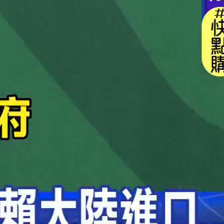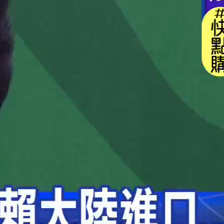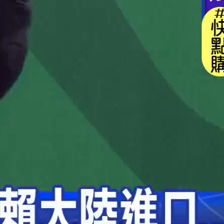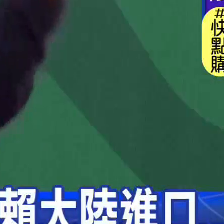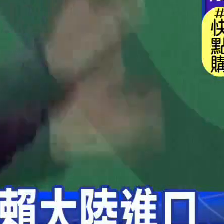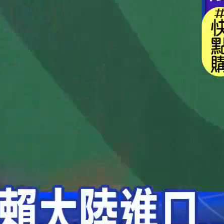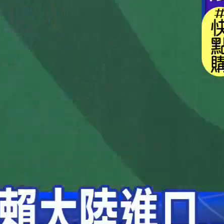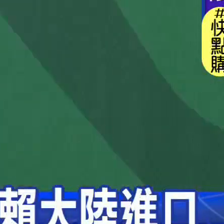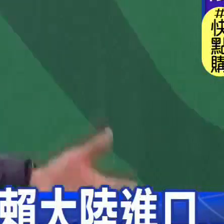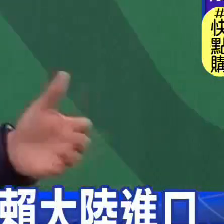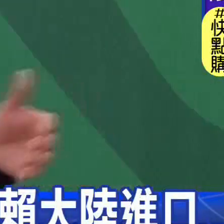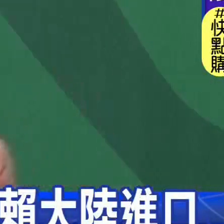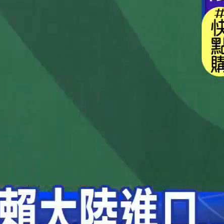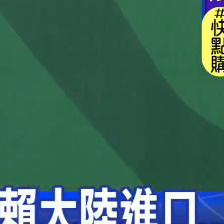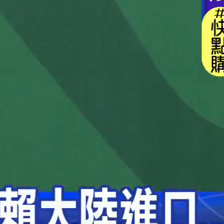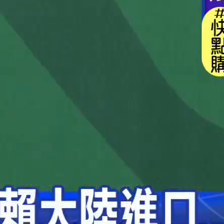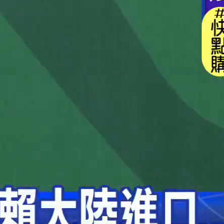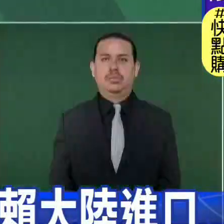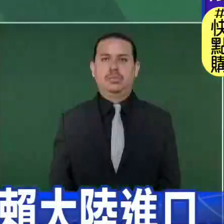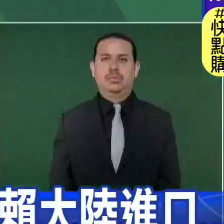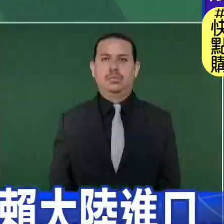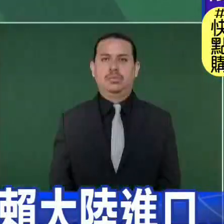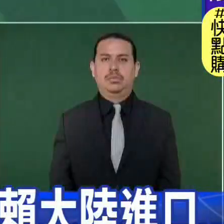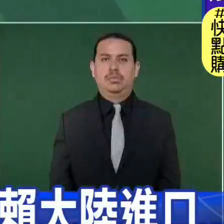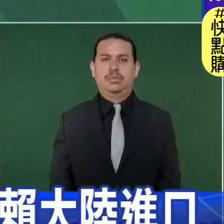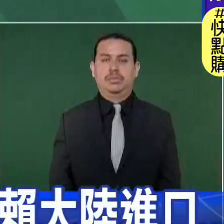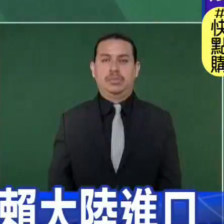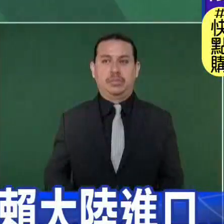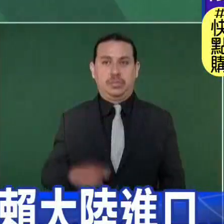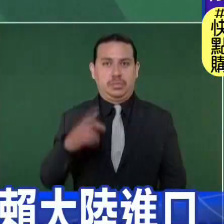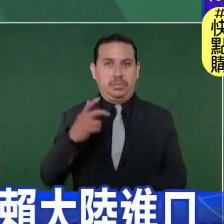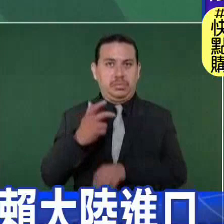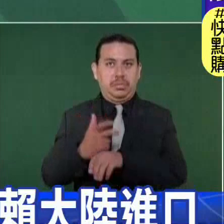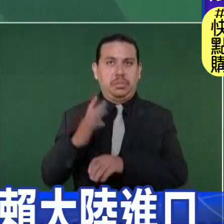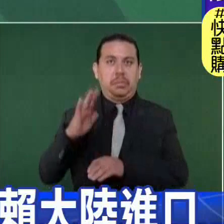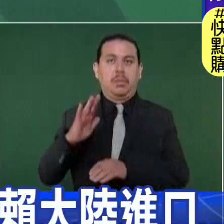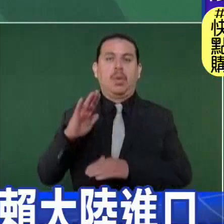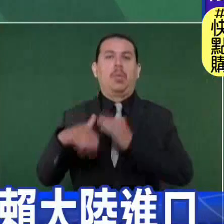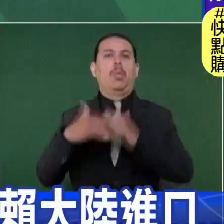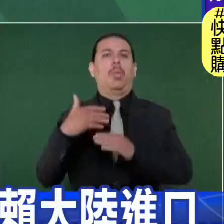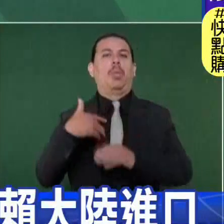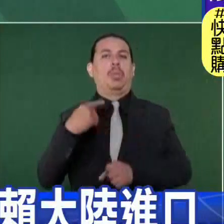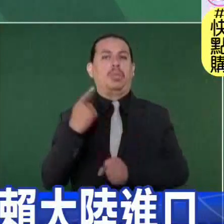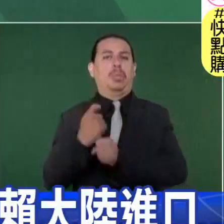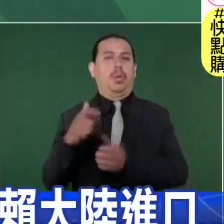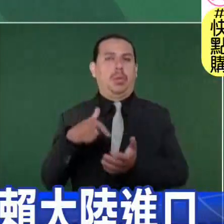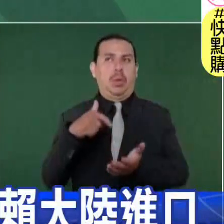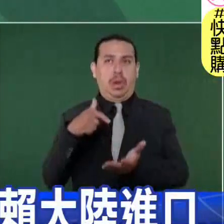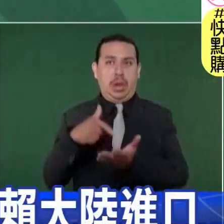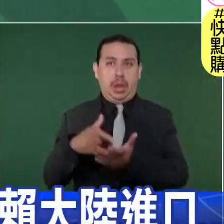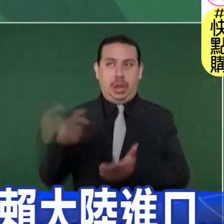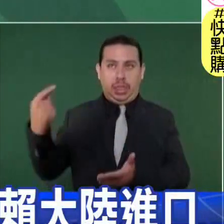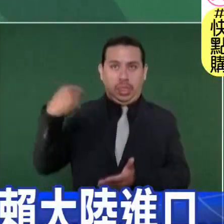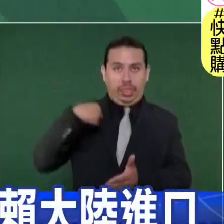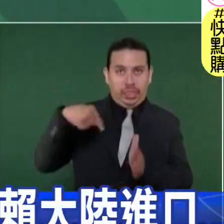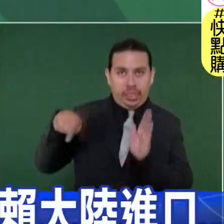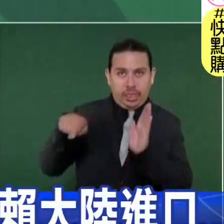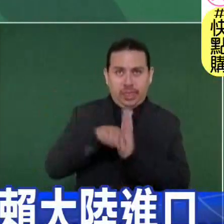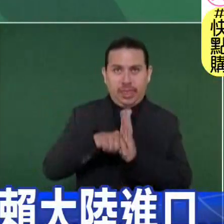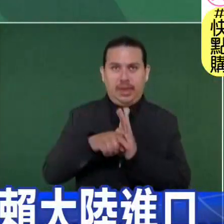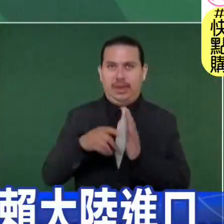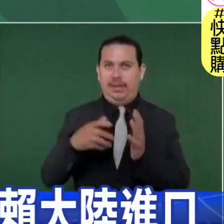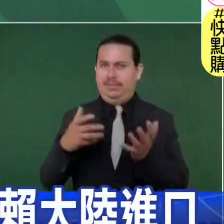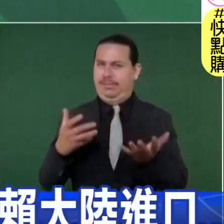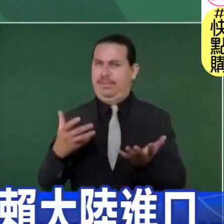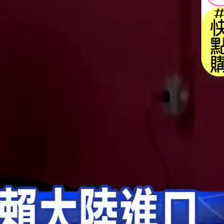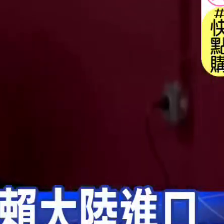Se asumen como el gobierno del mundo. Y nada más ven la paja en